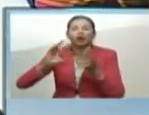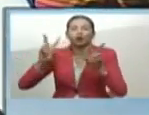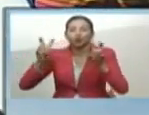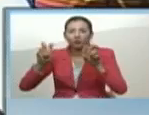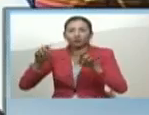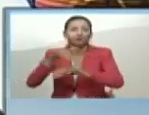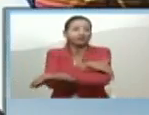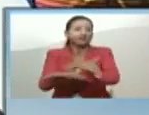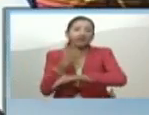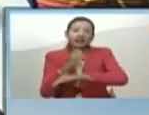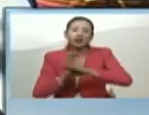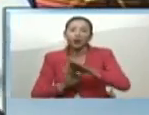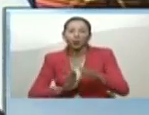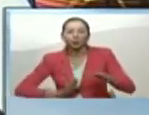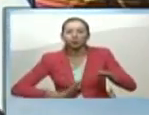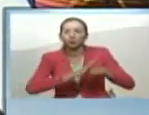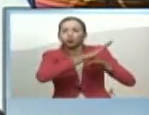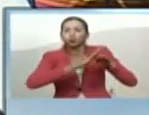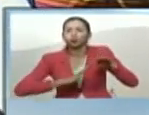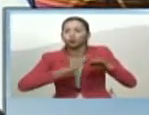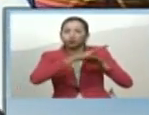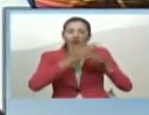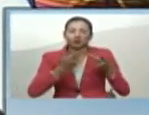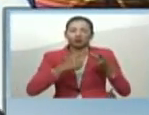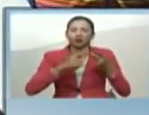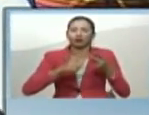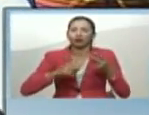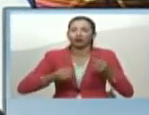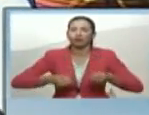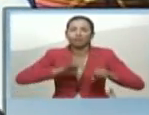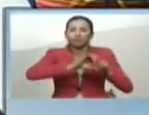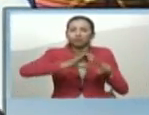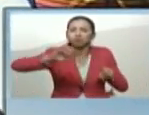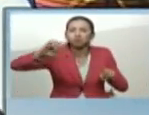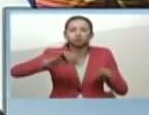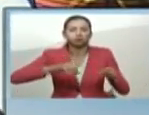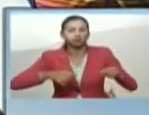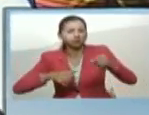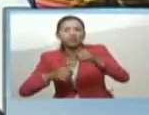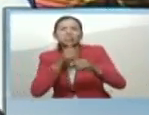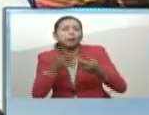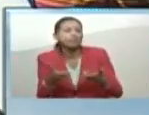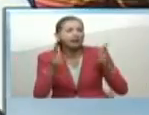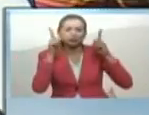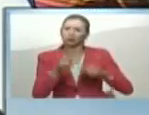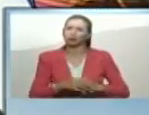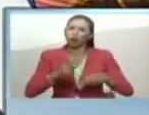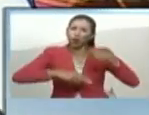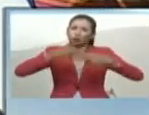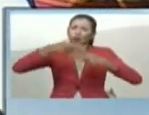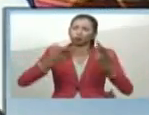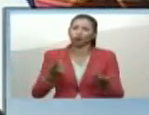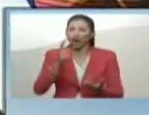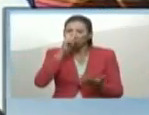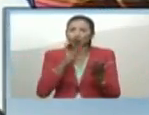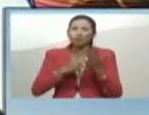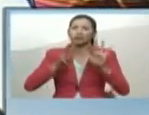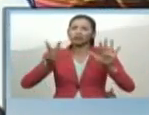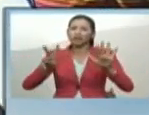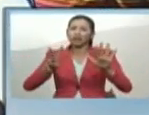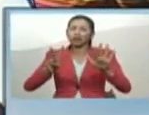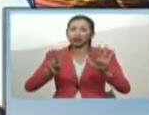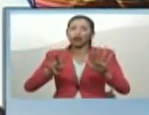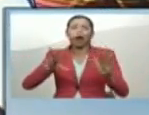sin accesibilidad quién da los permisos Por qué permiten que desde el 2007 que nació la ley sigan